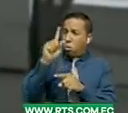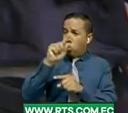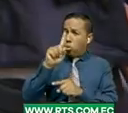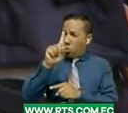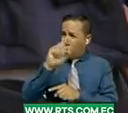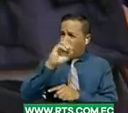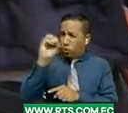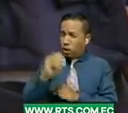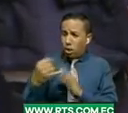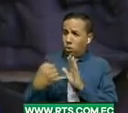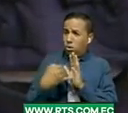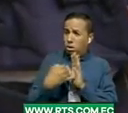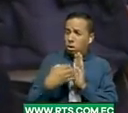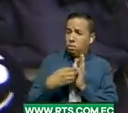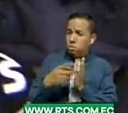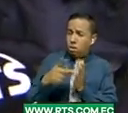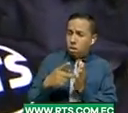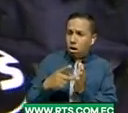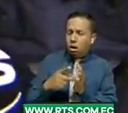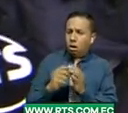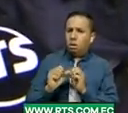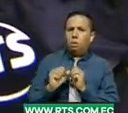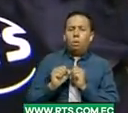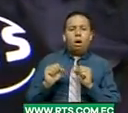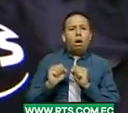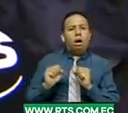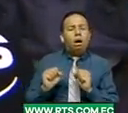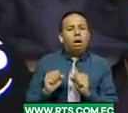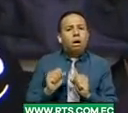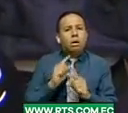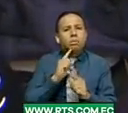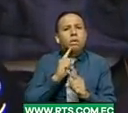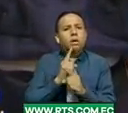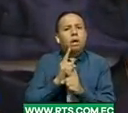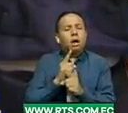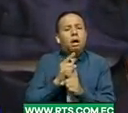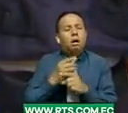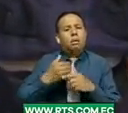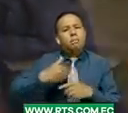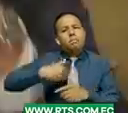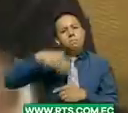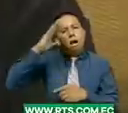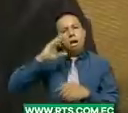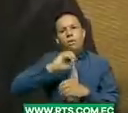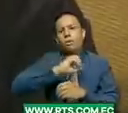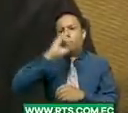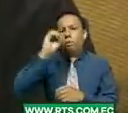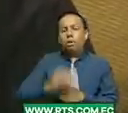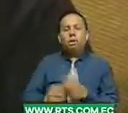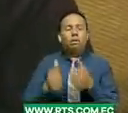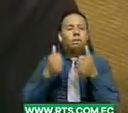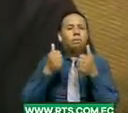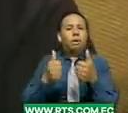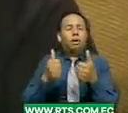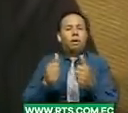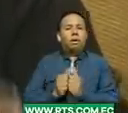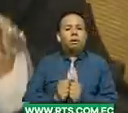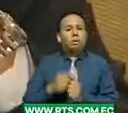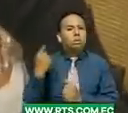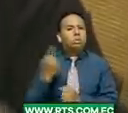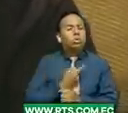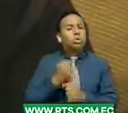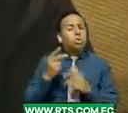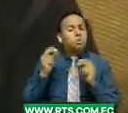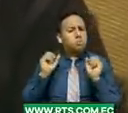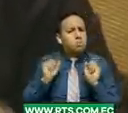interés. Algo fenomenal. Es la mejor oferta que está haciendo el presidente. Tenemos que salir con un producto ágil, que